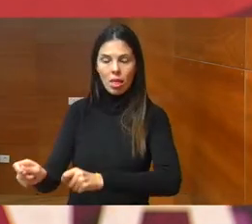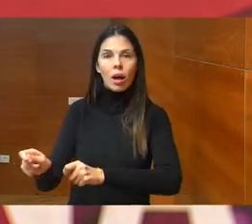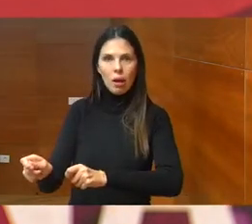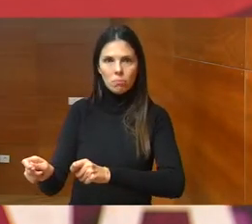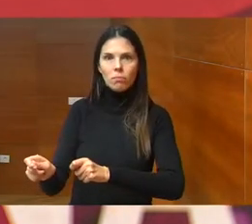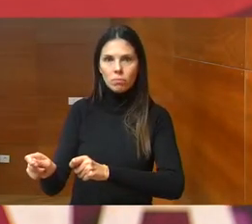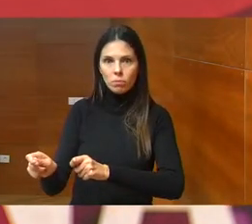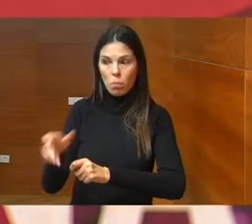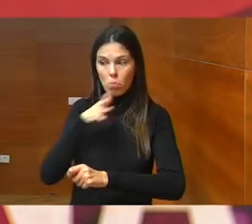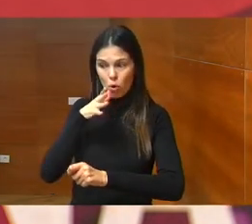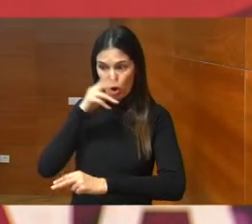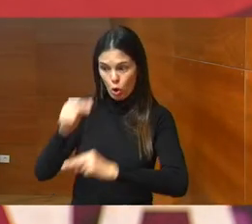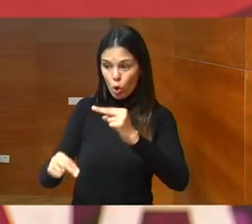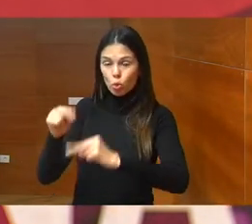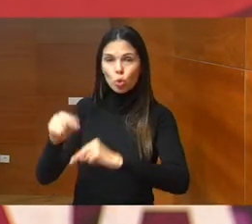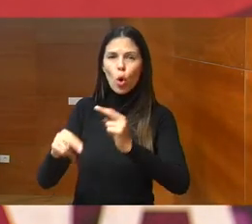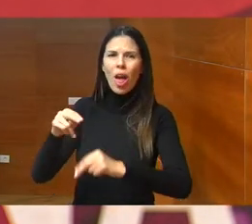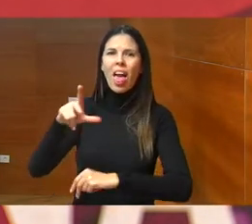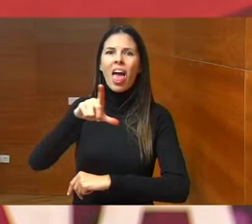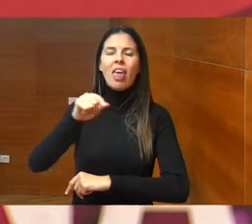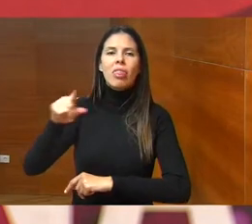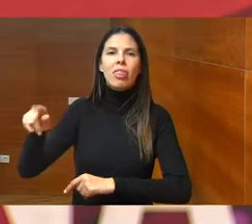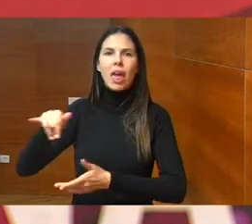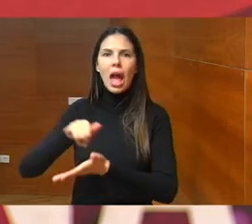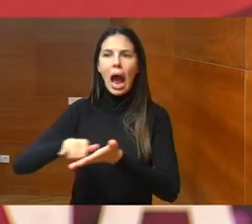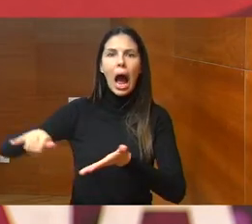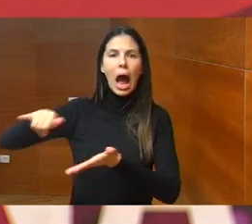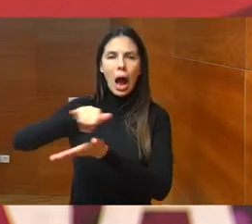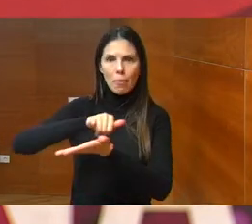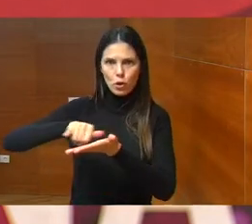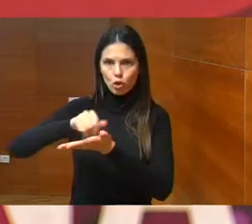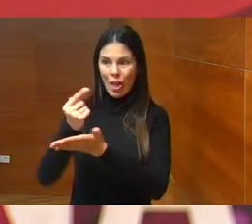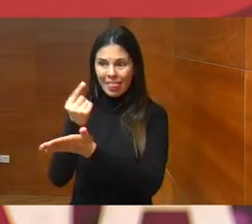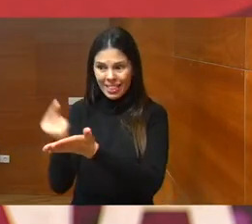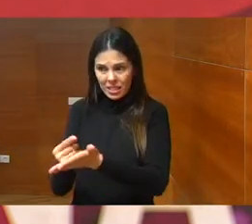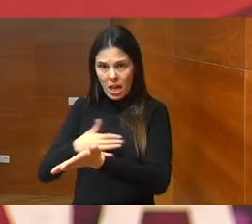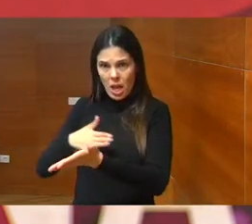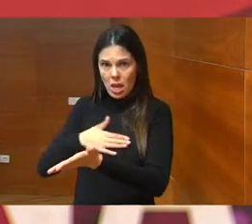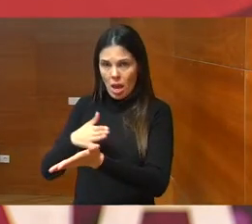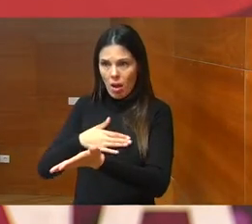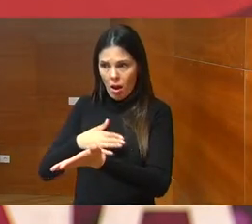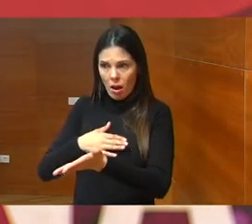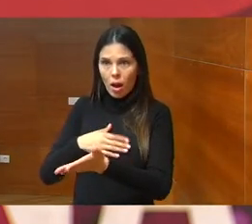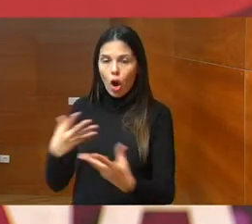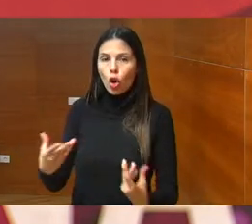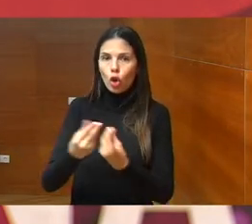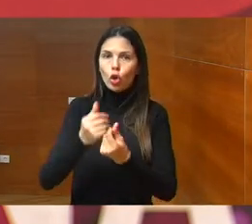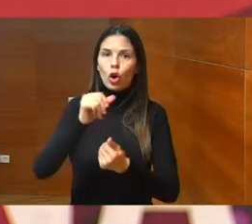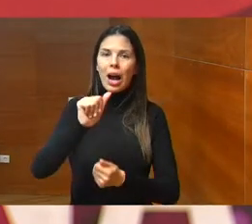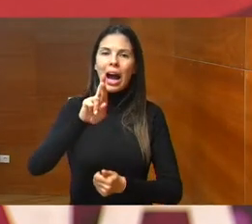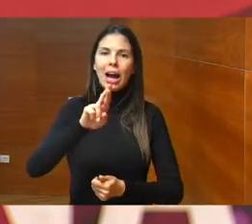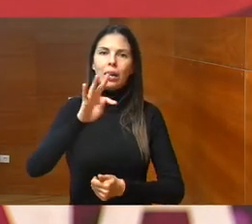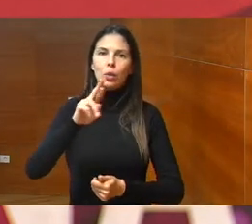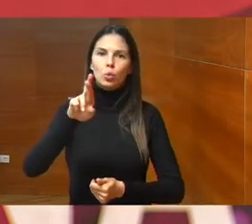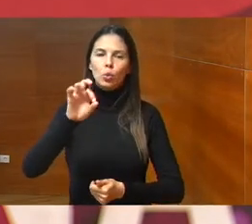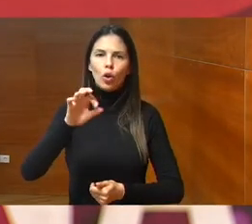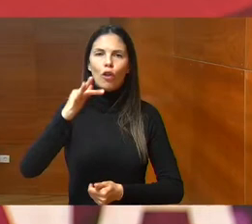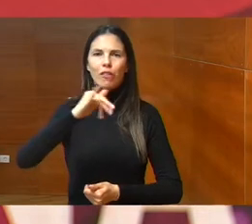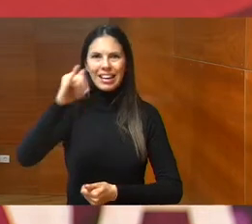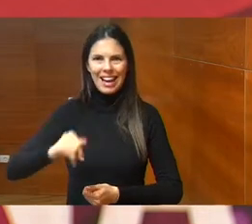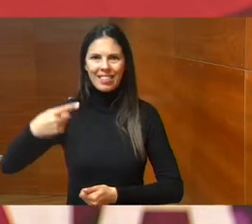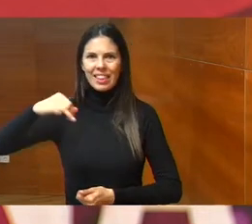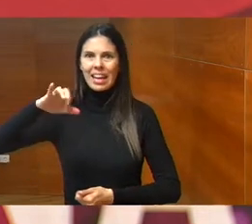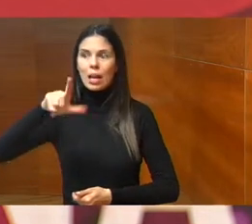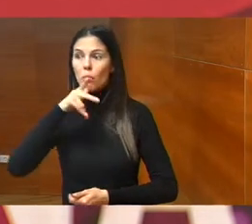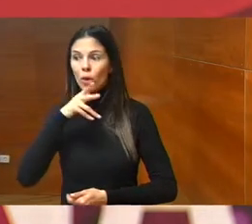la construcción de zen avionetas aviones diseñados por él con Arturo Fernández Gil como gallano de